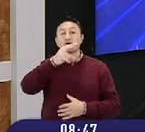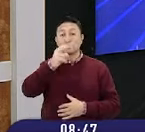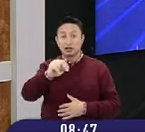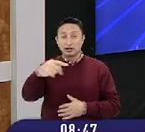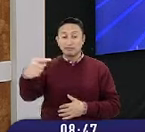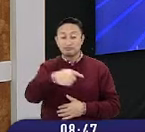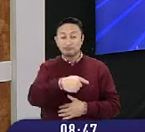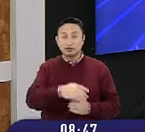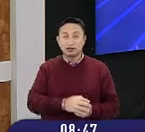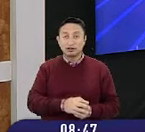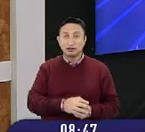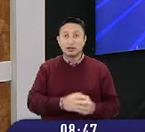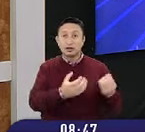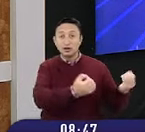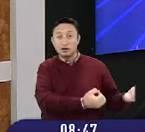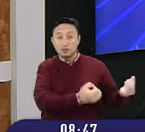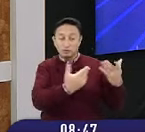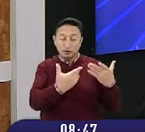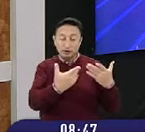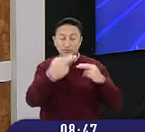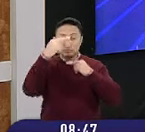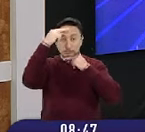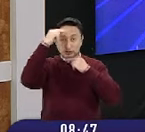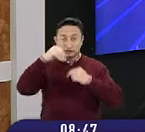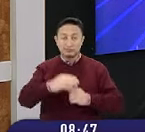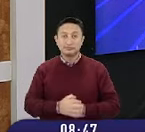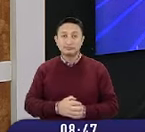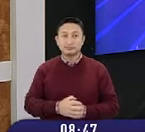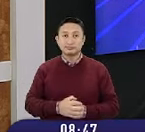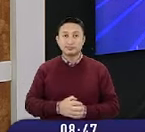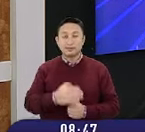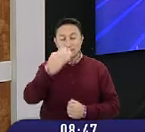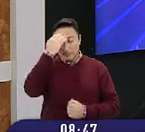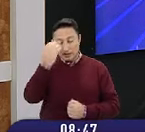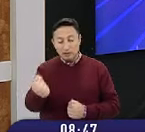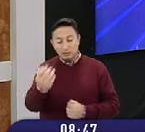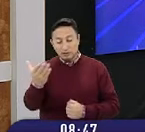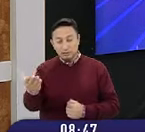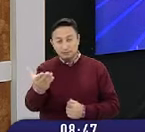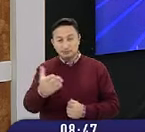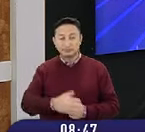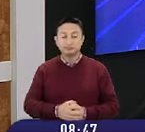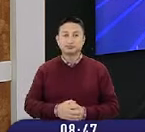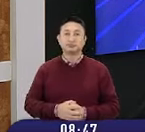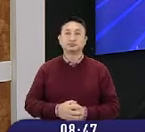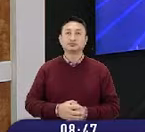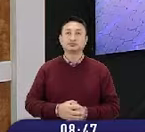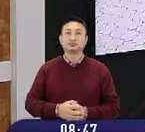Guayaquil entrega directamente un reporte que tenemos hasta ahora. Jorge, coméntanos por favor, adelante.